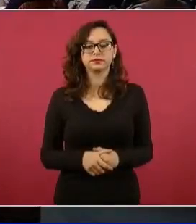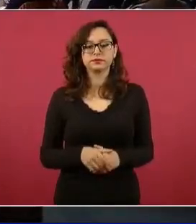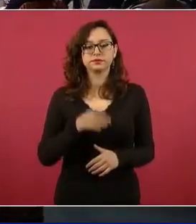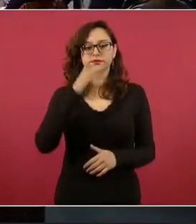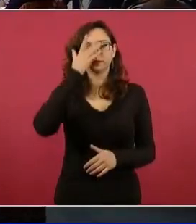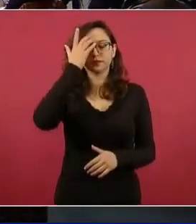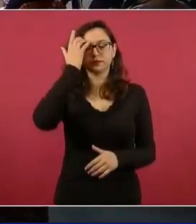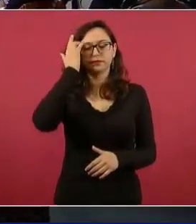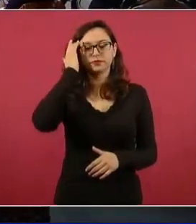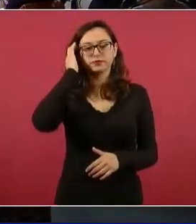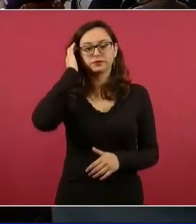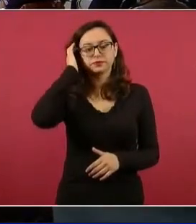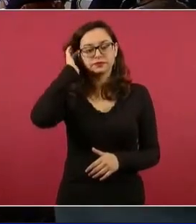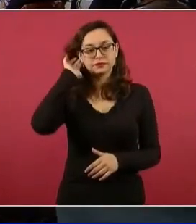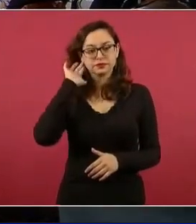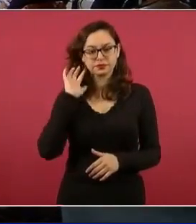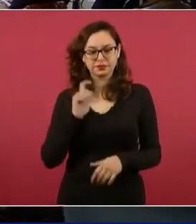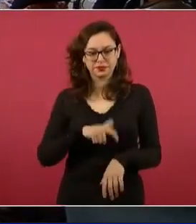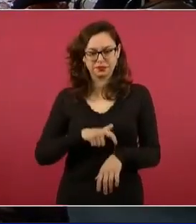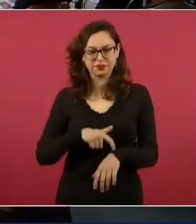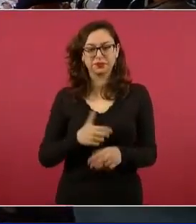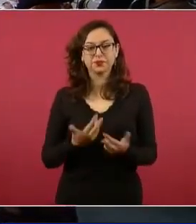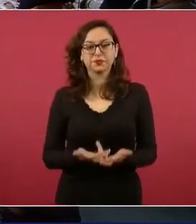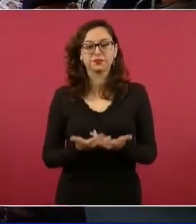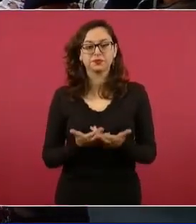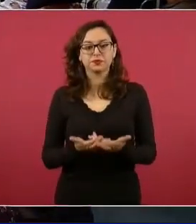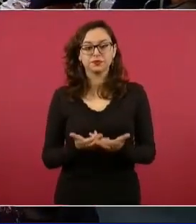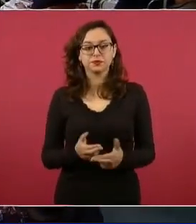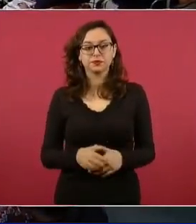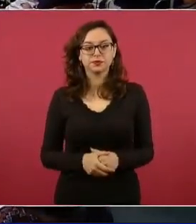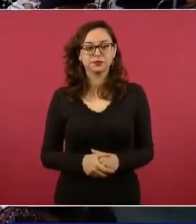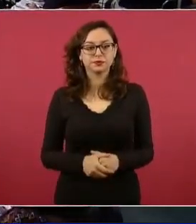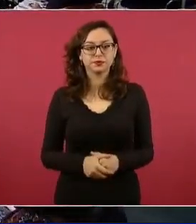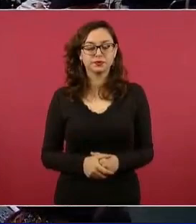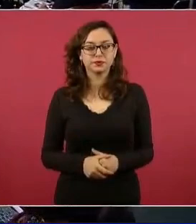es que tenemos tiempo.